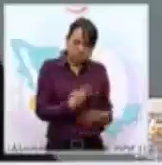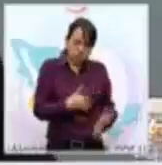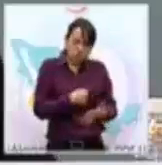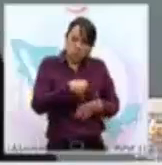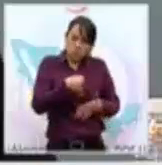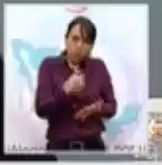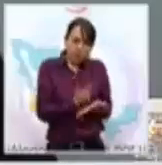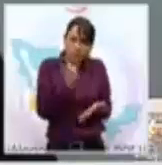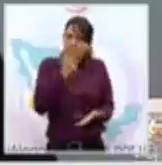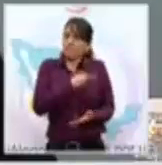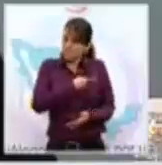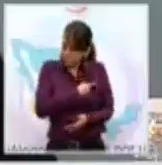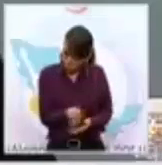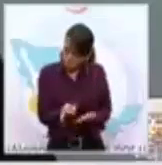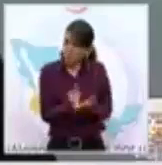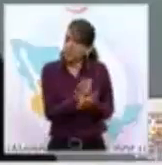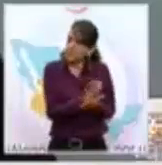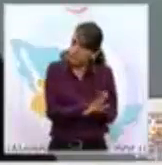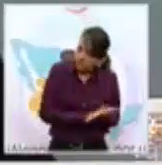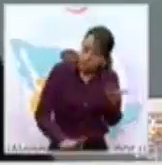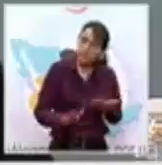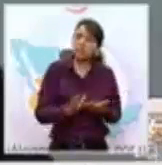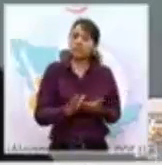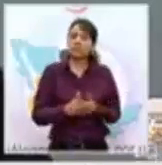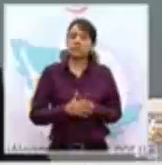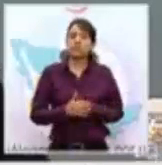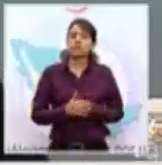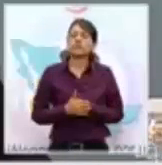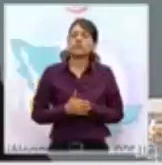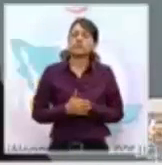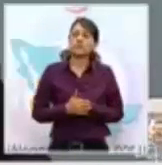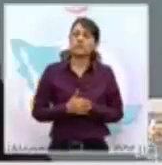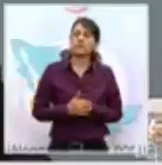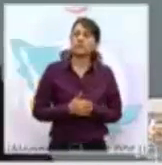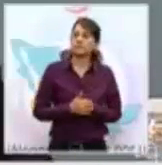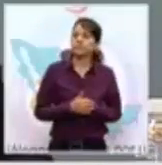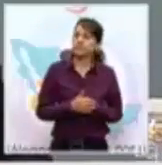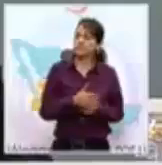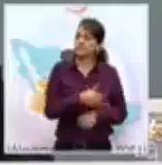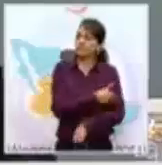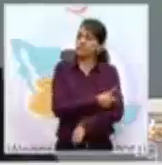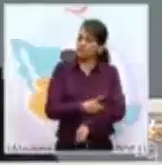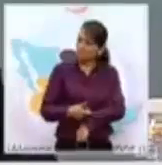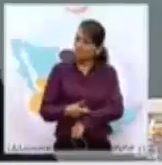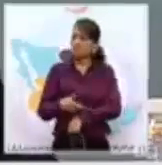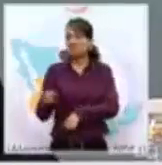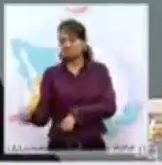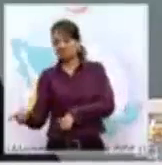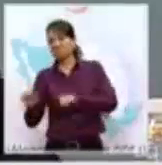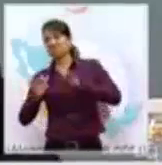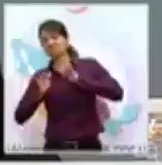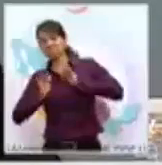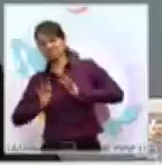familias en situación, que esa es más estable en el tiempo, en riqueza, o aún más estable,